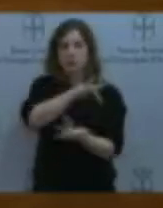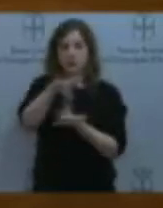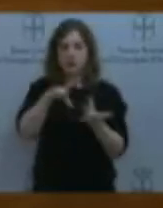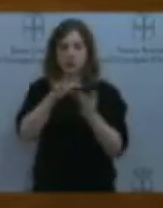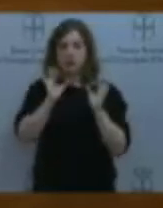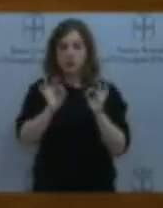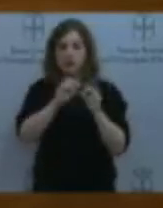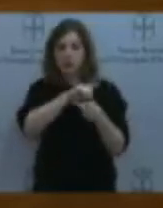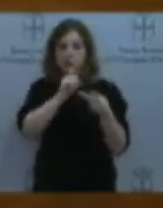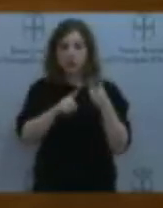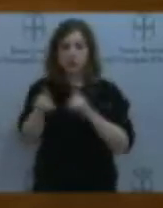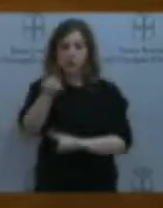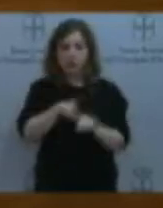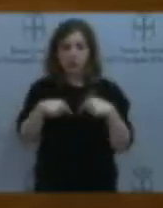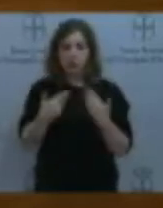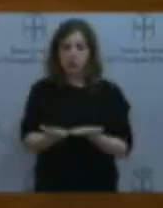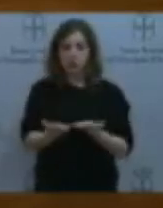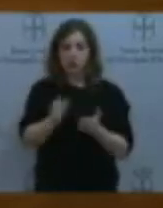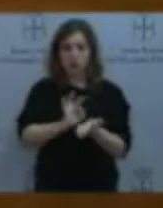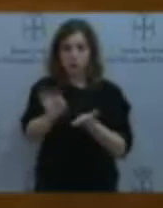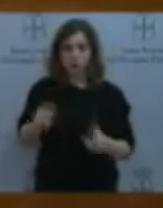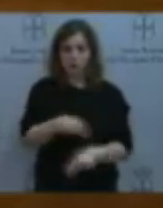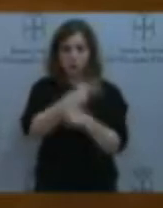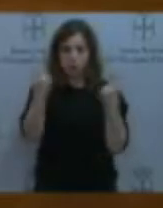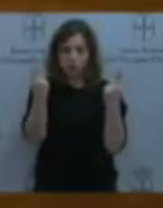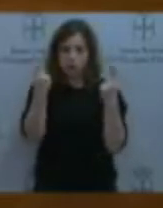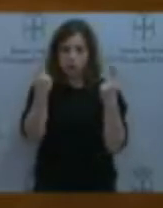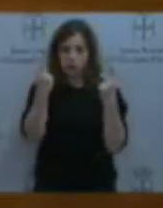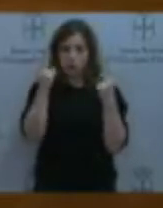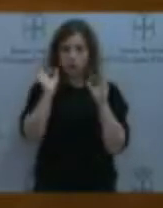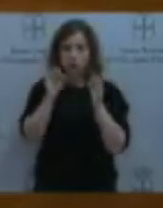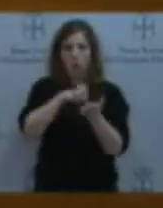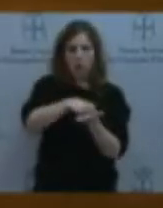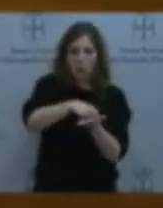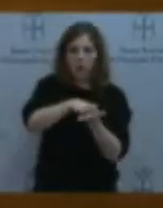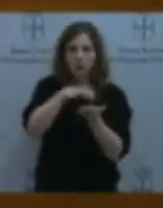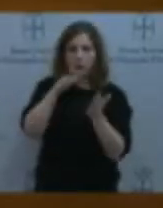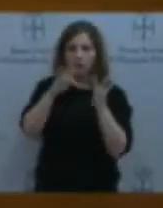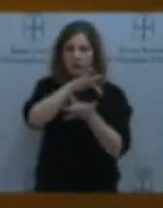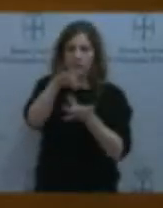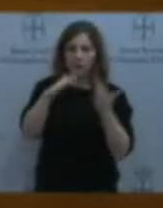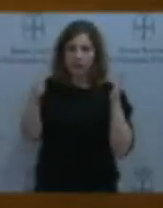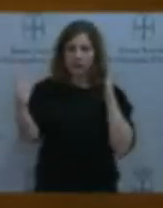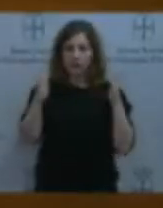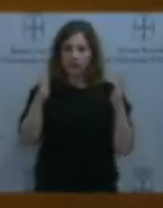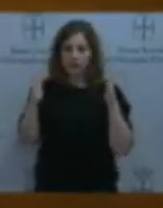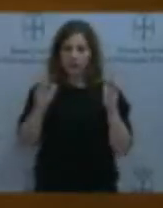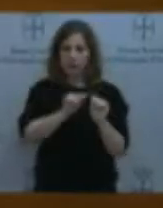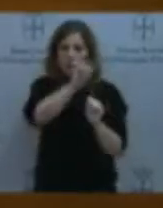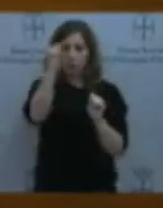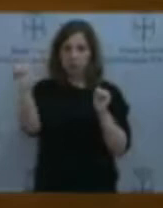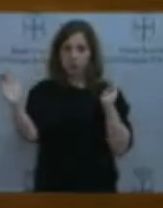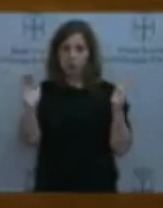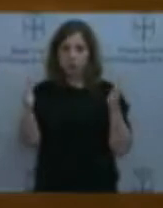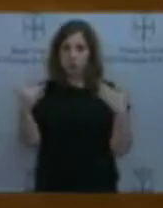Segundo problema, los servicios públicos que han sido puestos en cuestión durante la crisis han sufrido